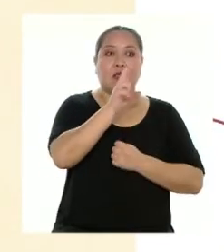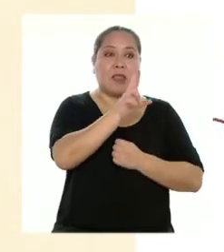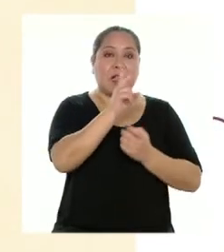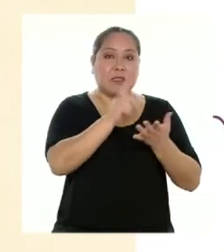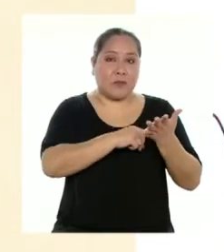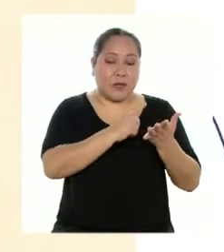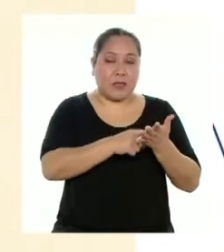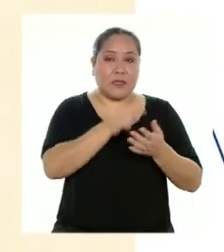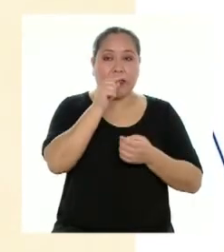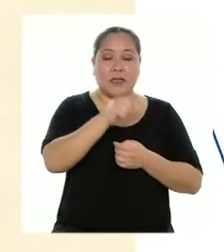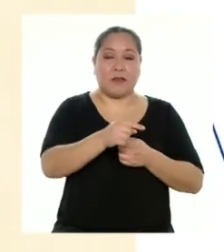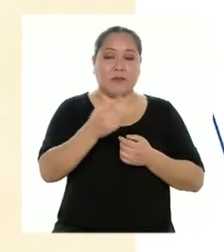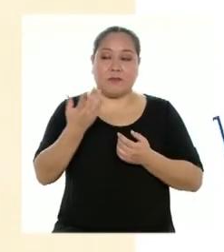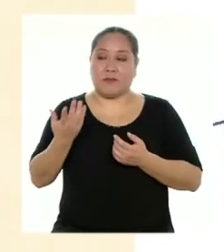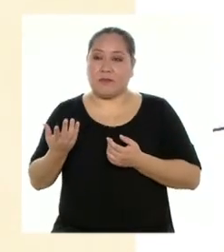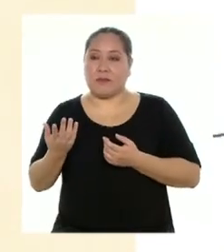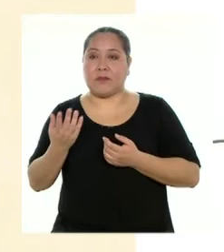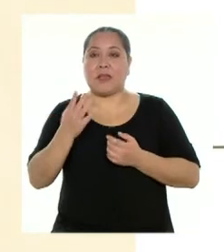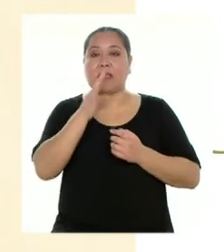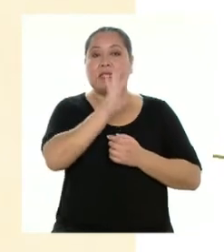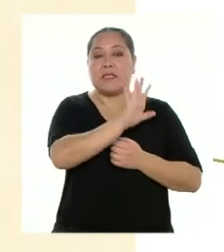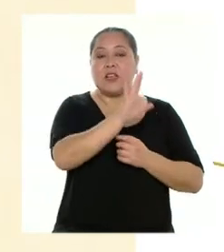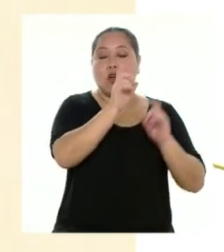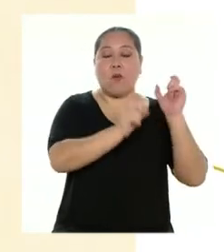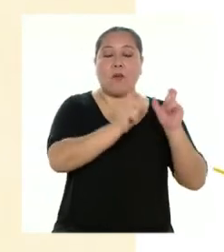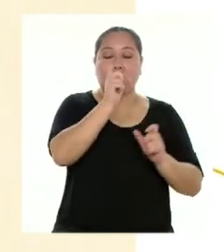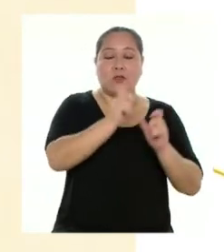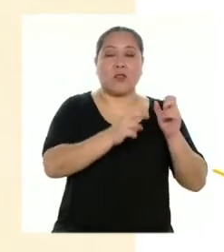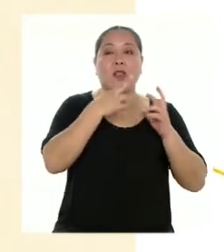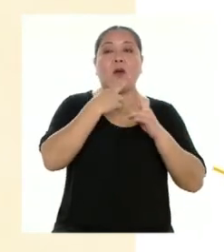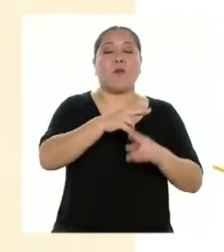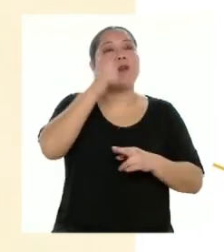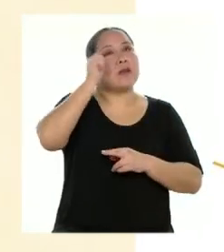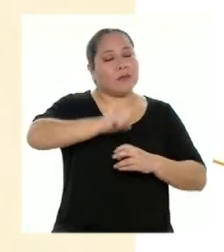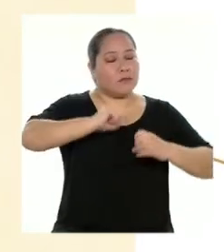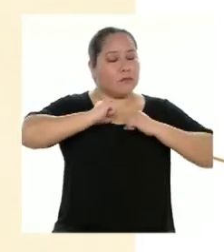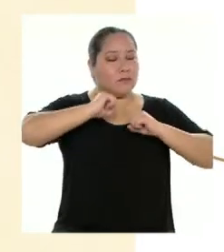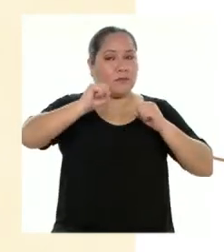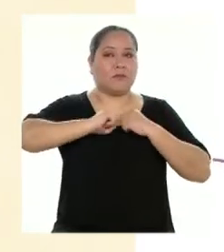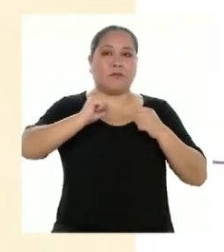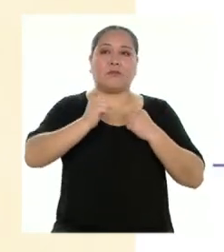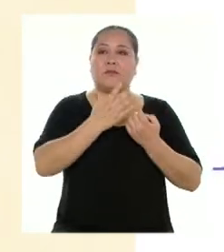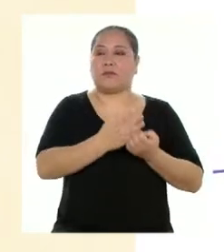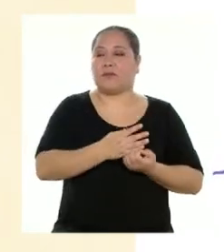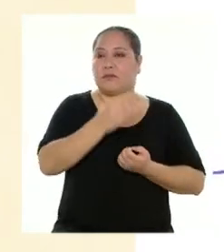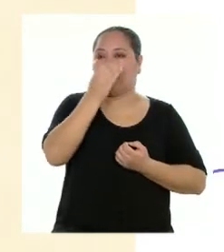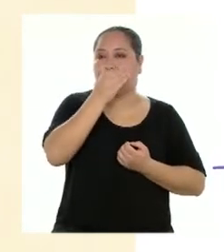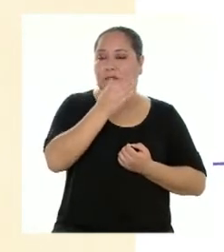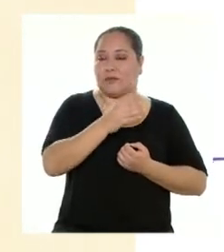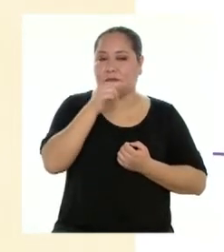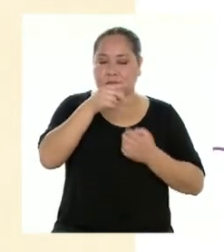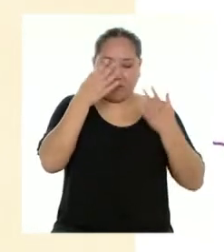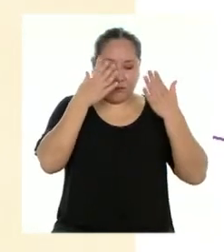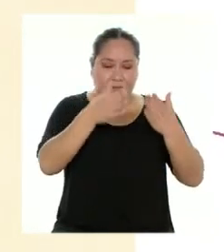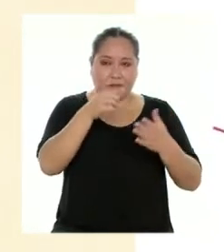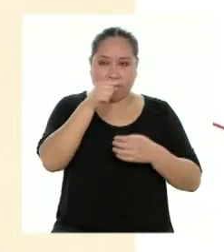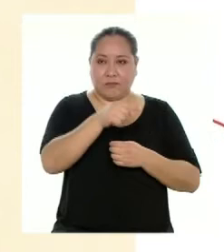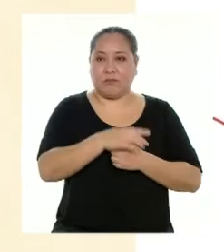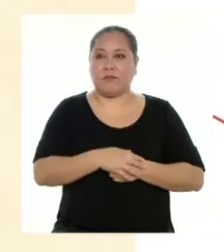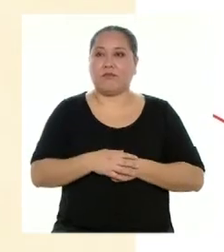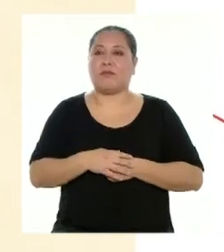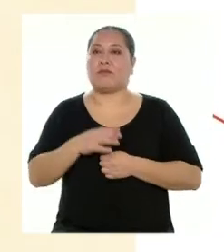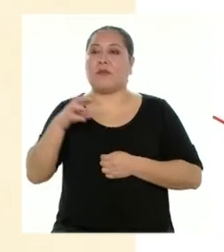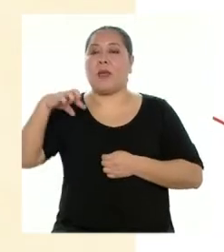veces. En mi caso, 5 personas respondieron que sí realizan actividad física en la frecuencia señalada. En la de